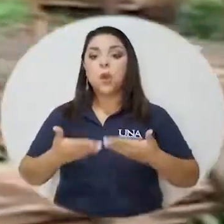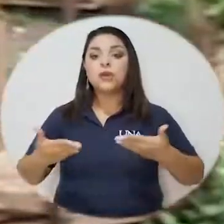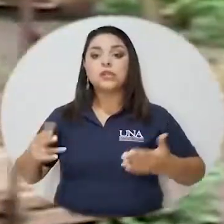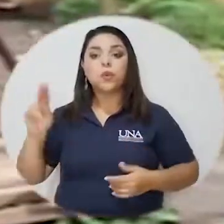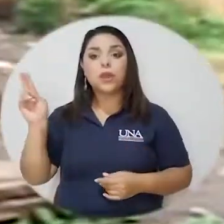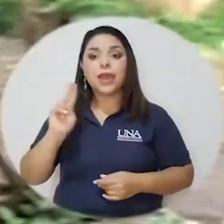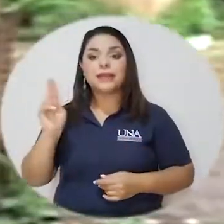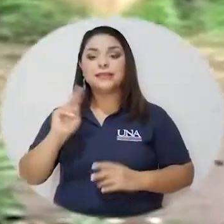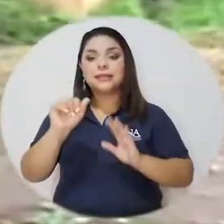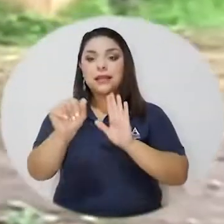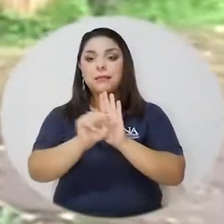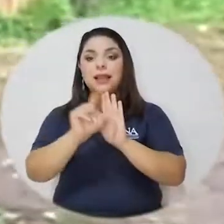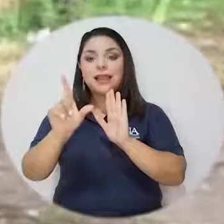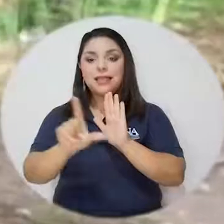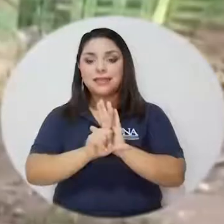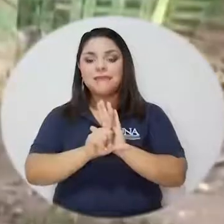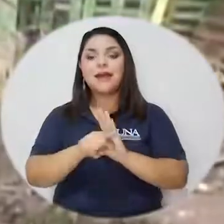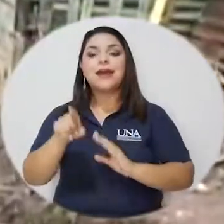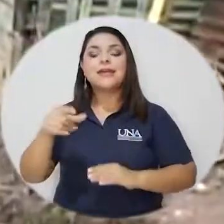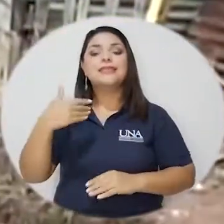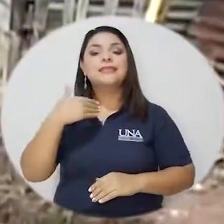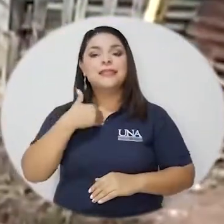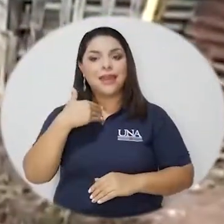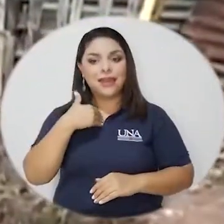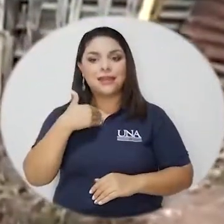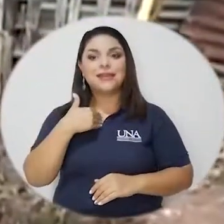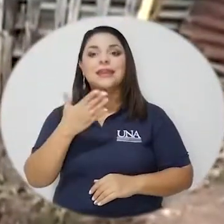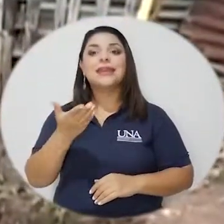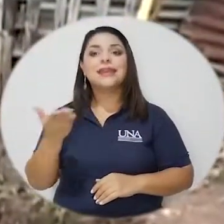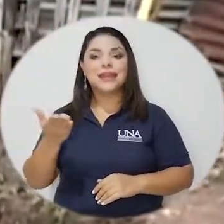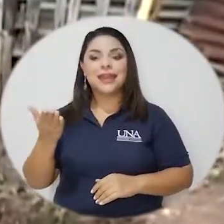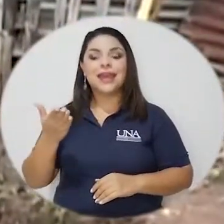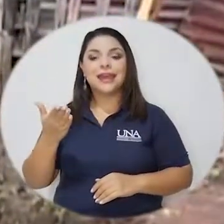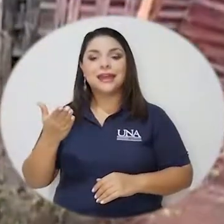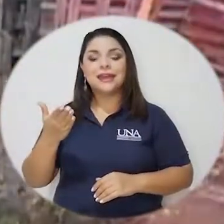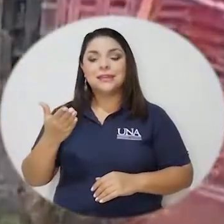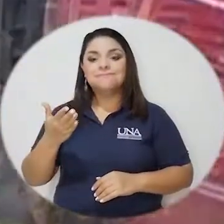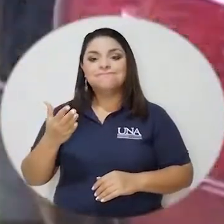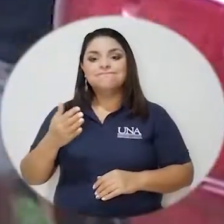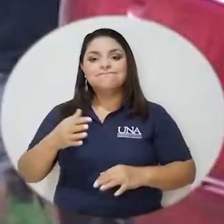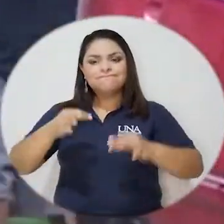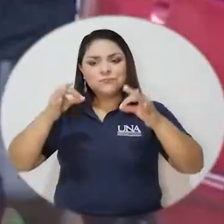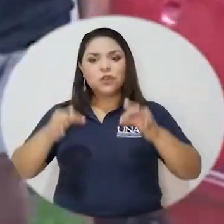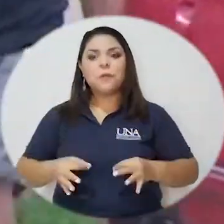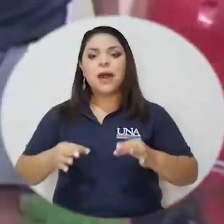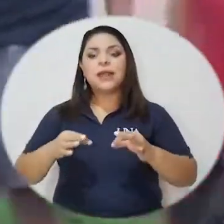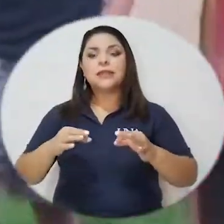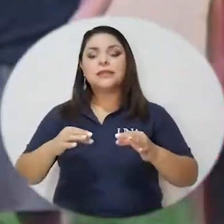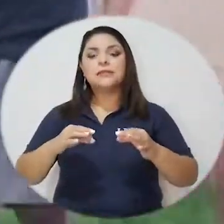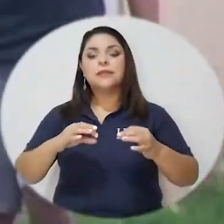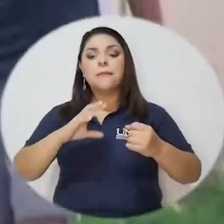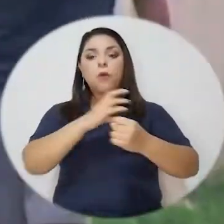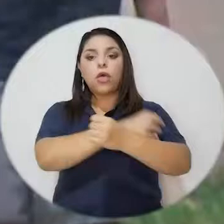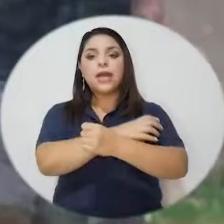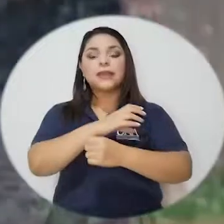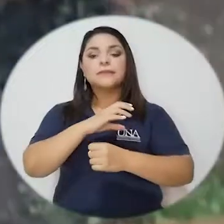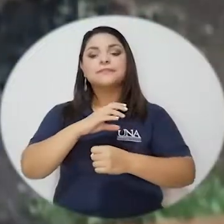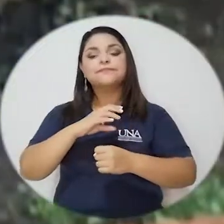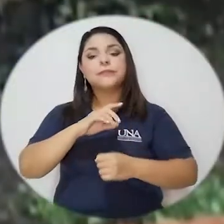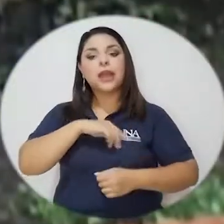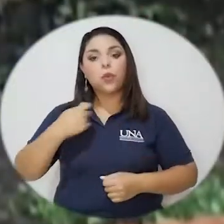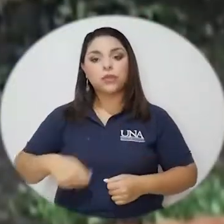cosas urgentes que hay en la Asamblea Legislativa y las que tiene que tomar el Poder Ejecutivo para dinamizar esta